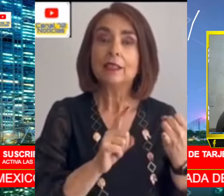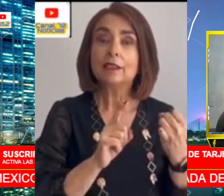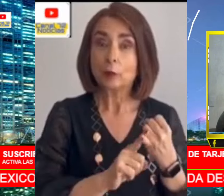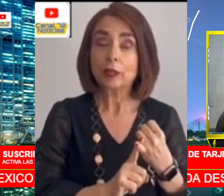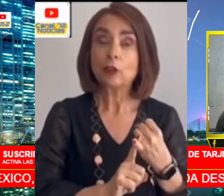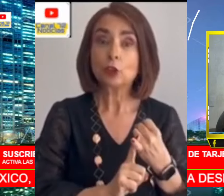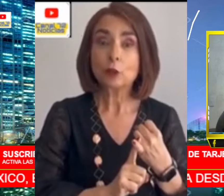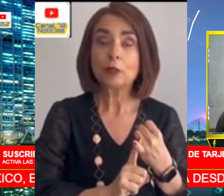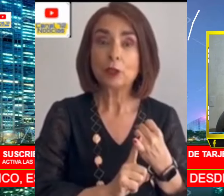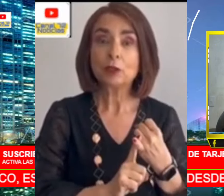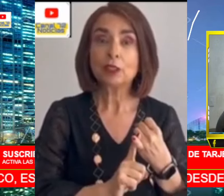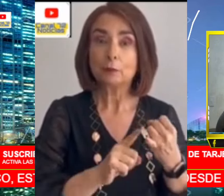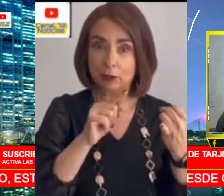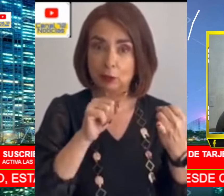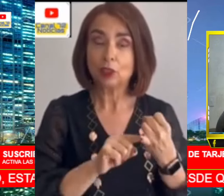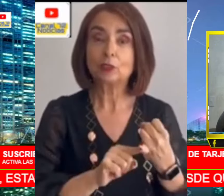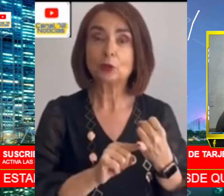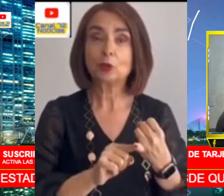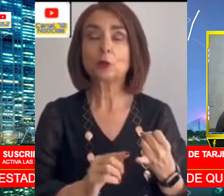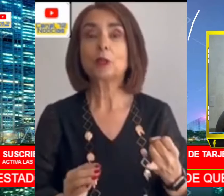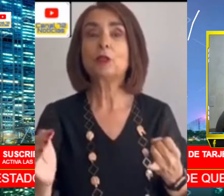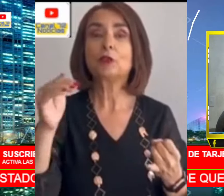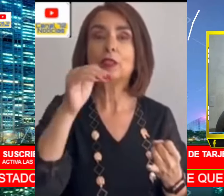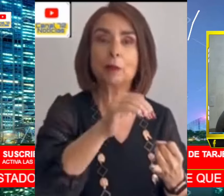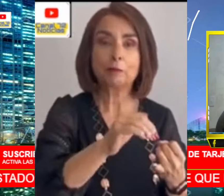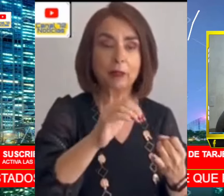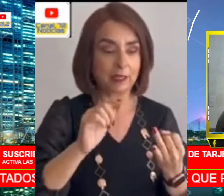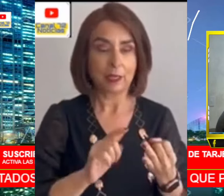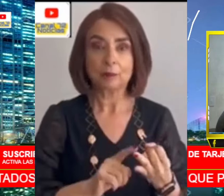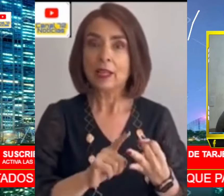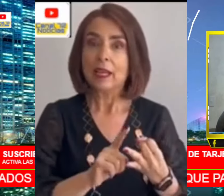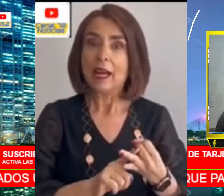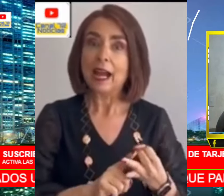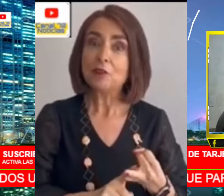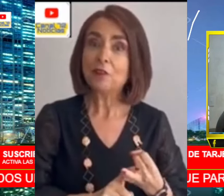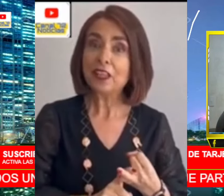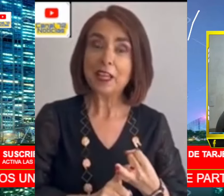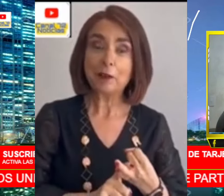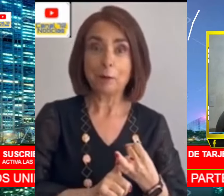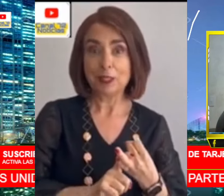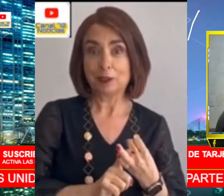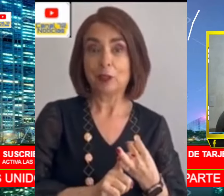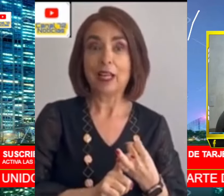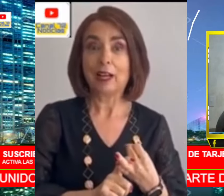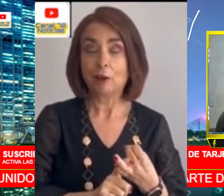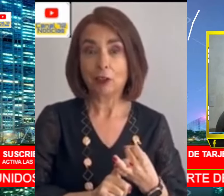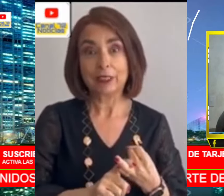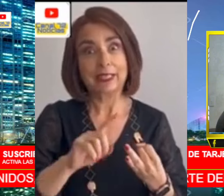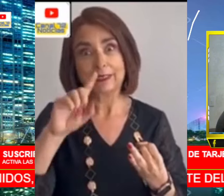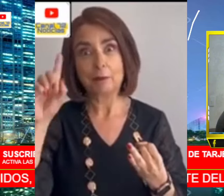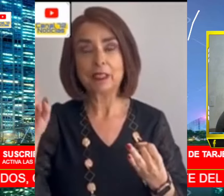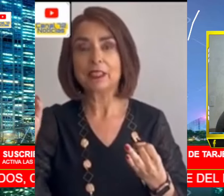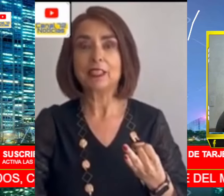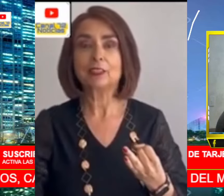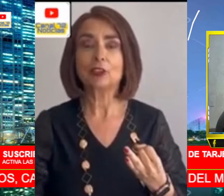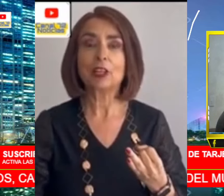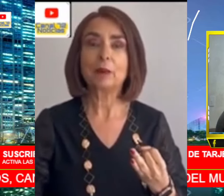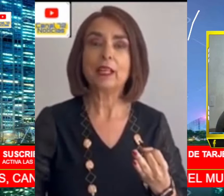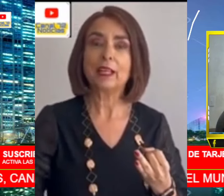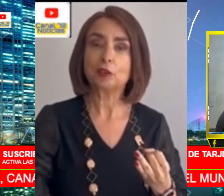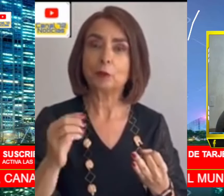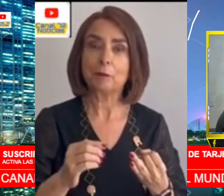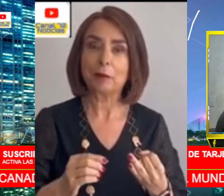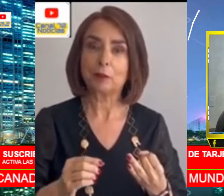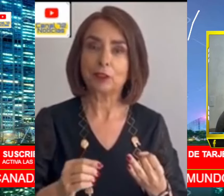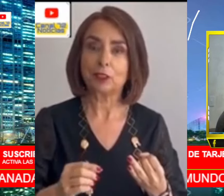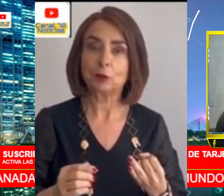rural, sobraron 8,000 millones de pesos. Esos 8,000 millones van para allá. Hay un fideicomiso de la Corte que está pendiente